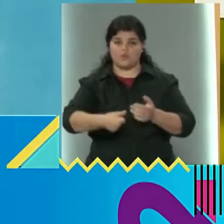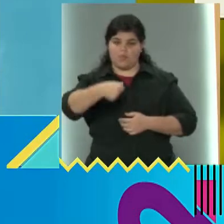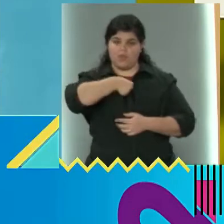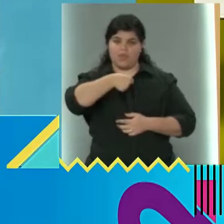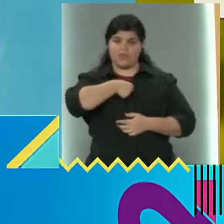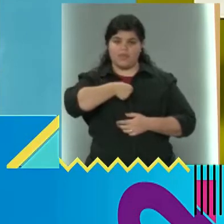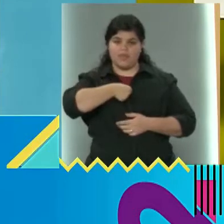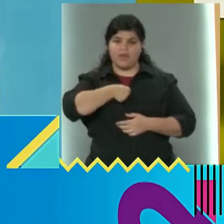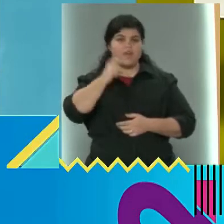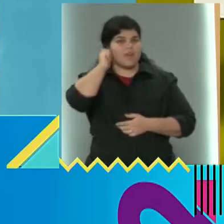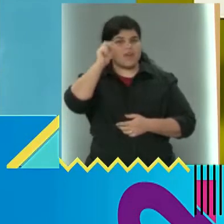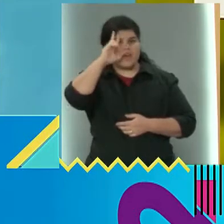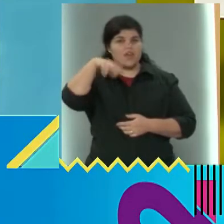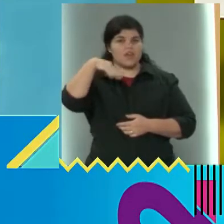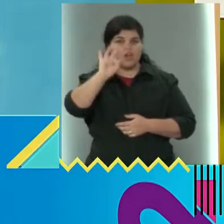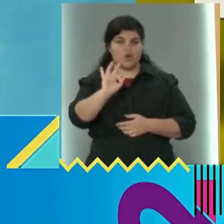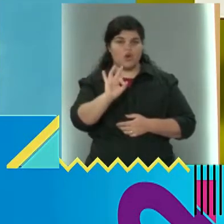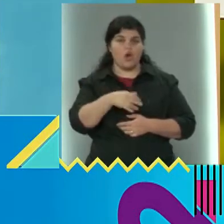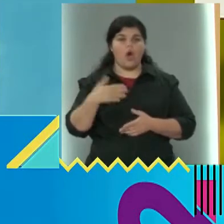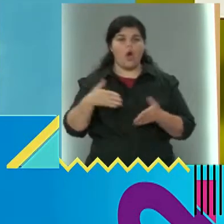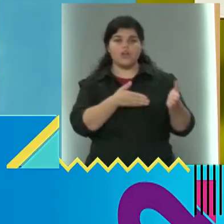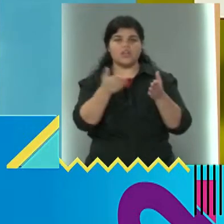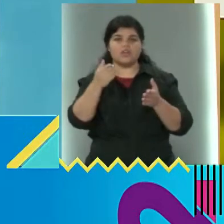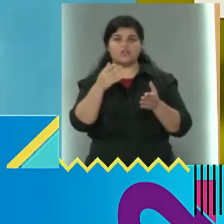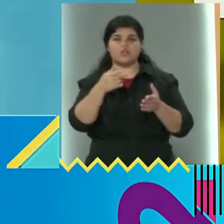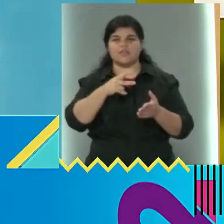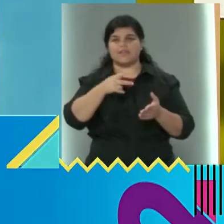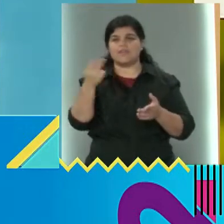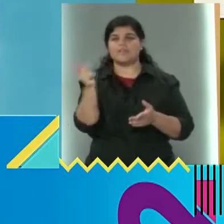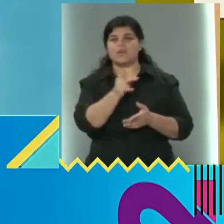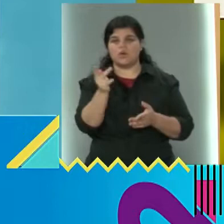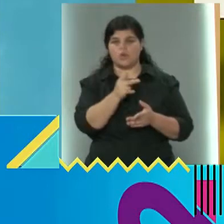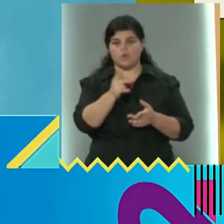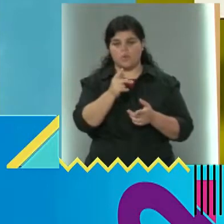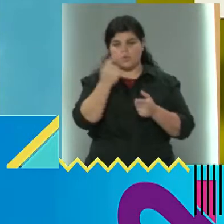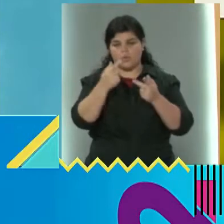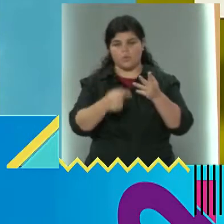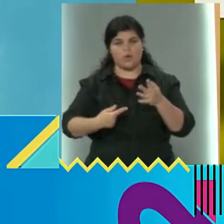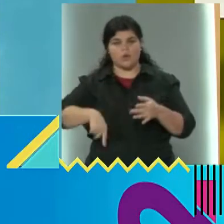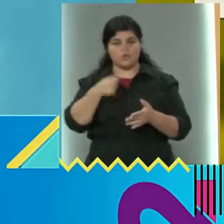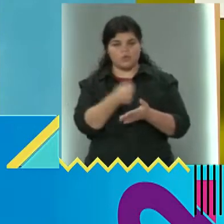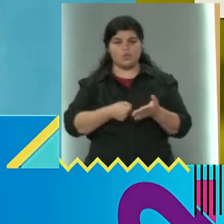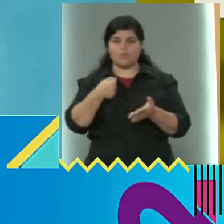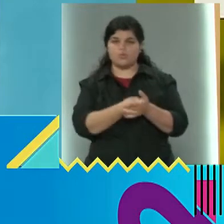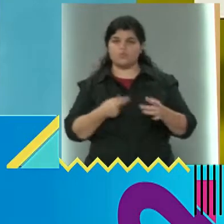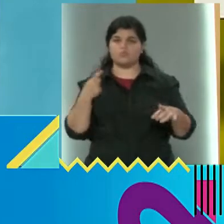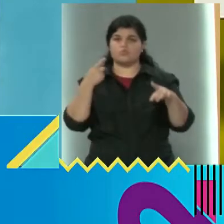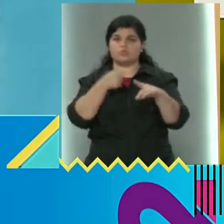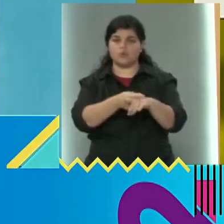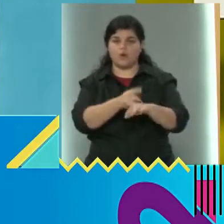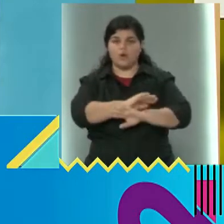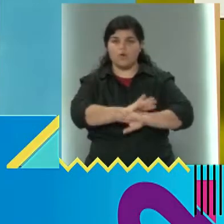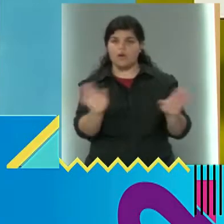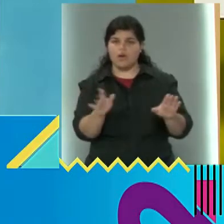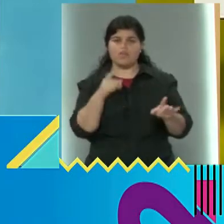género. Nos sumamos a este día, nos sumamos a la lucha contra la discriminación y queríamos hacer esa acotación por el día, ¿sí? Una cuestión